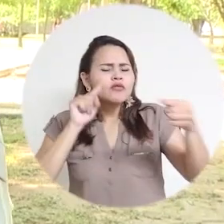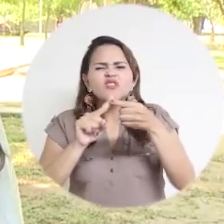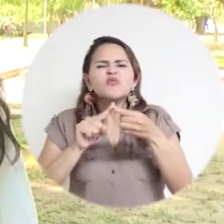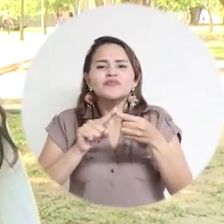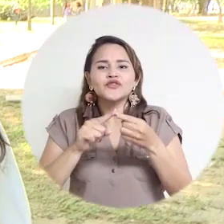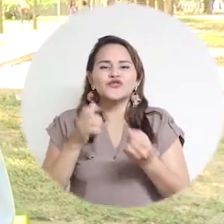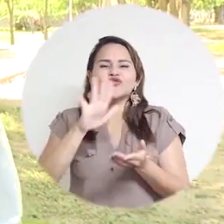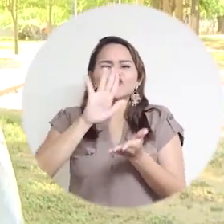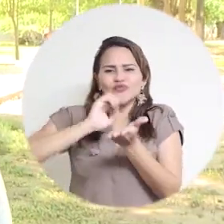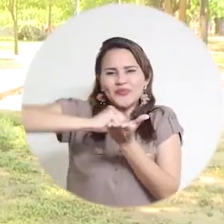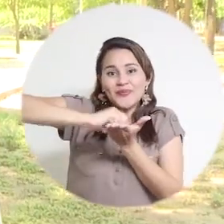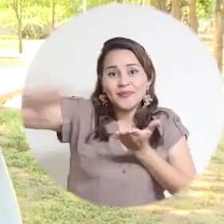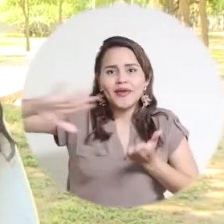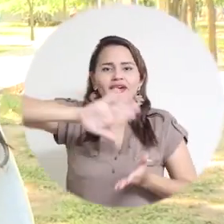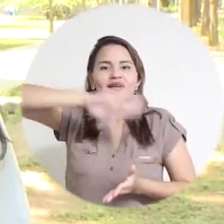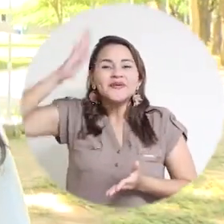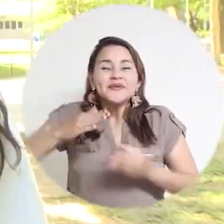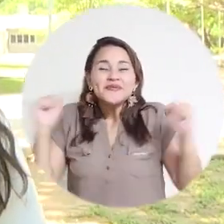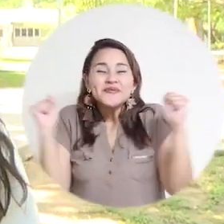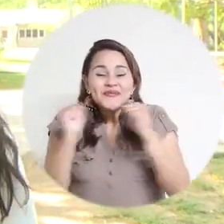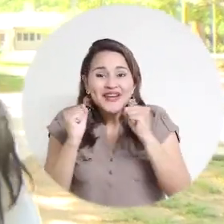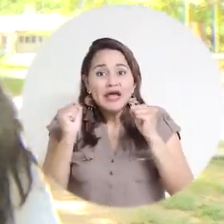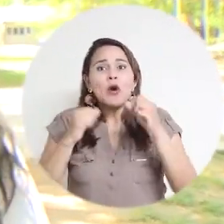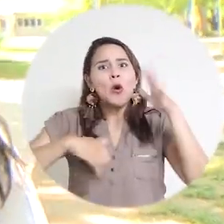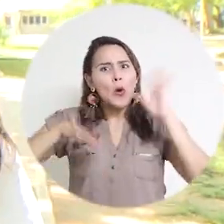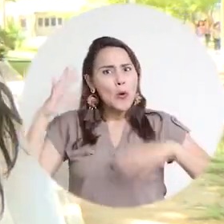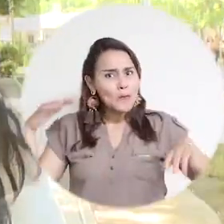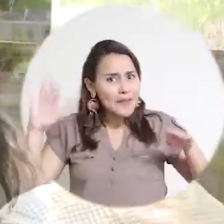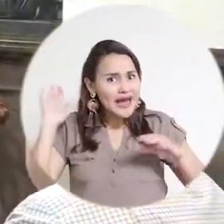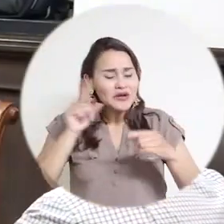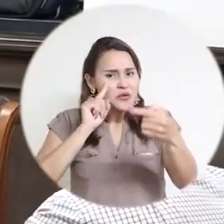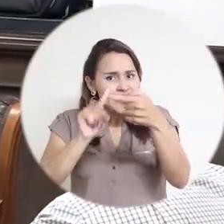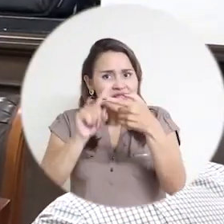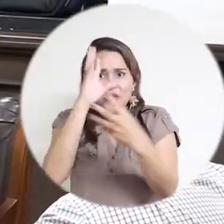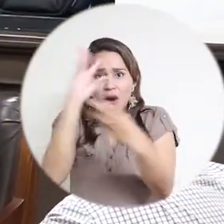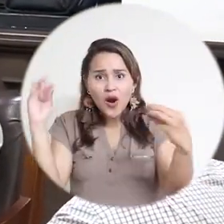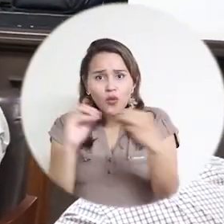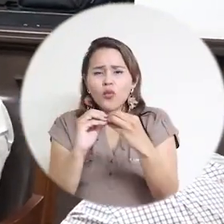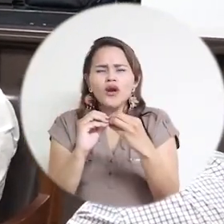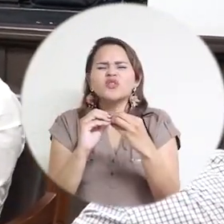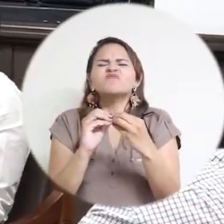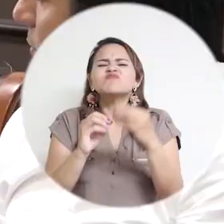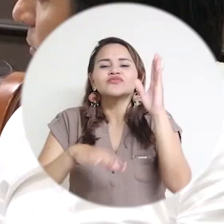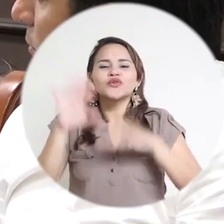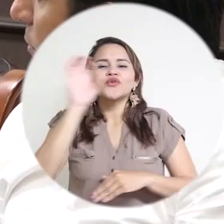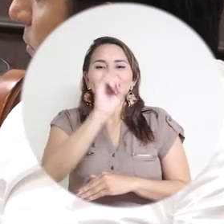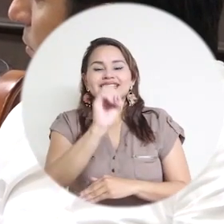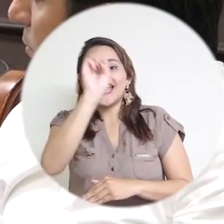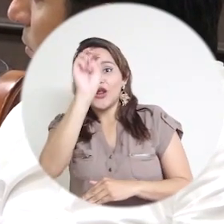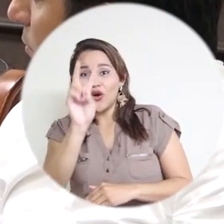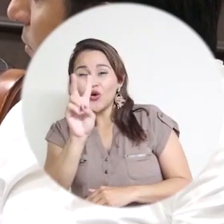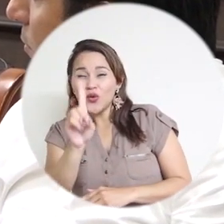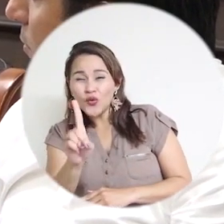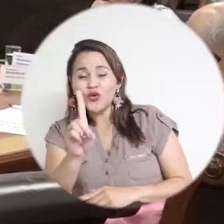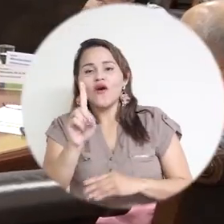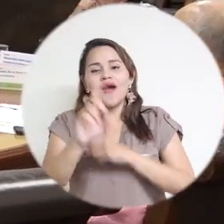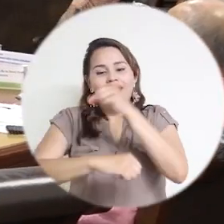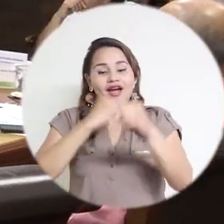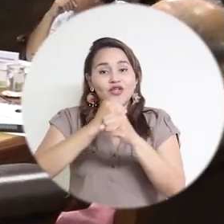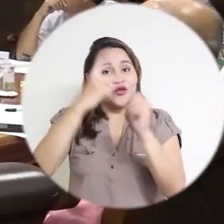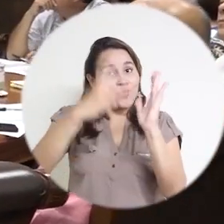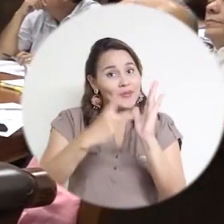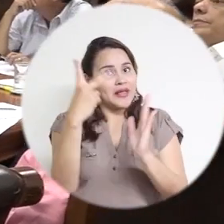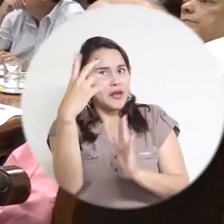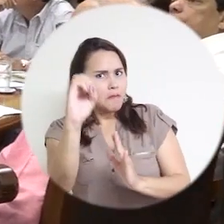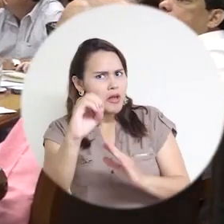La creación de la beca Sierra Nevada para estudios de maestrías y doctorados, iniciativa que fue aprobada por el Consejo Superior a través del Acuerdo número 1 de